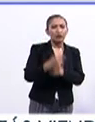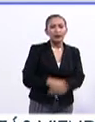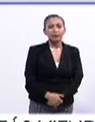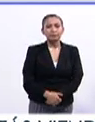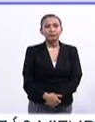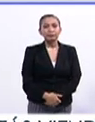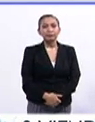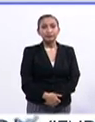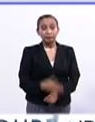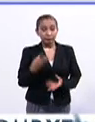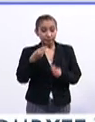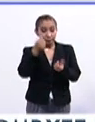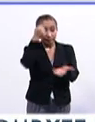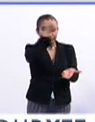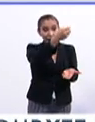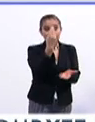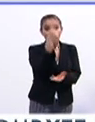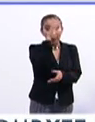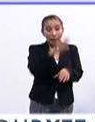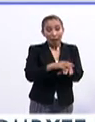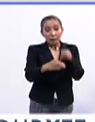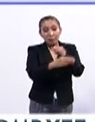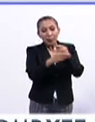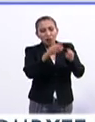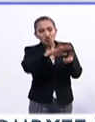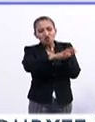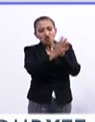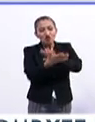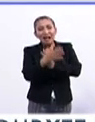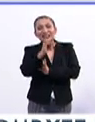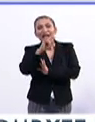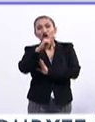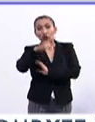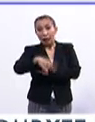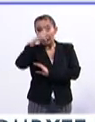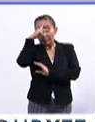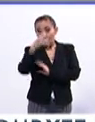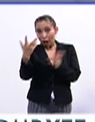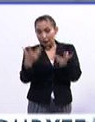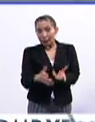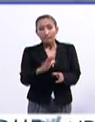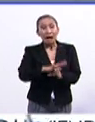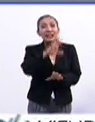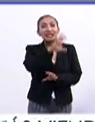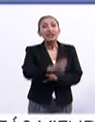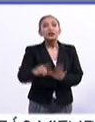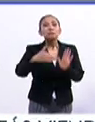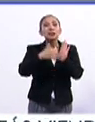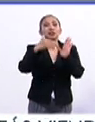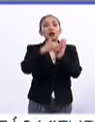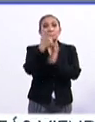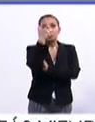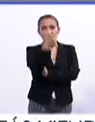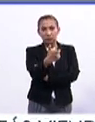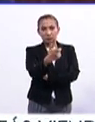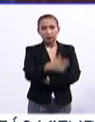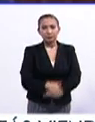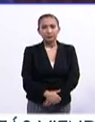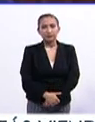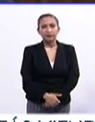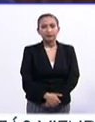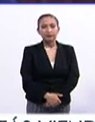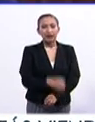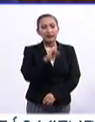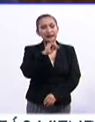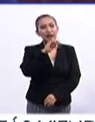la inversión requerida para materializar el sincrotrón en méxico asciende a 500 millones de pesos